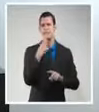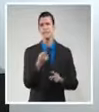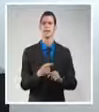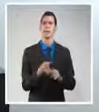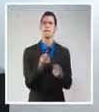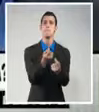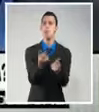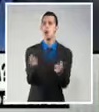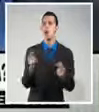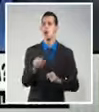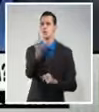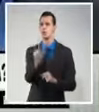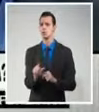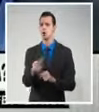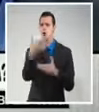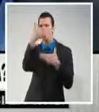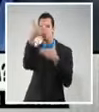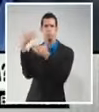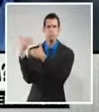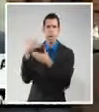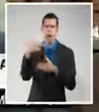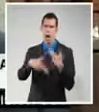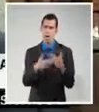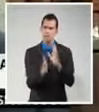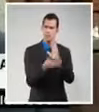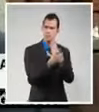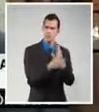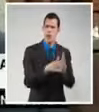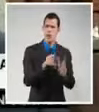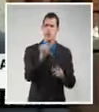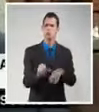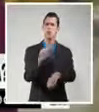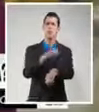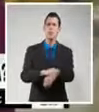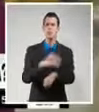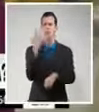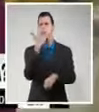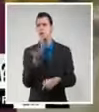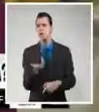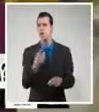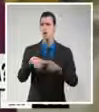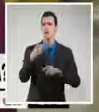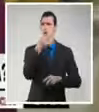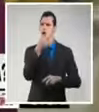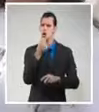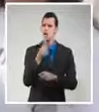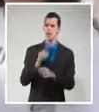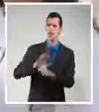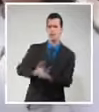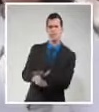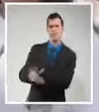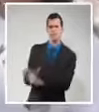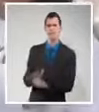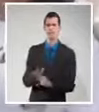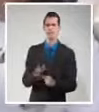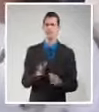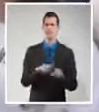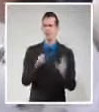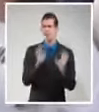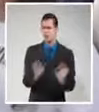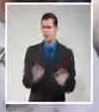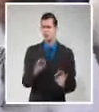detenciones arbitrarias, represión, amenazas, coacción a activistas y periodistas sitiados. A ello se